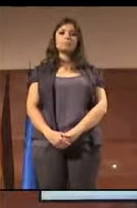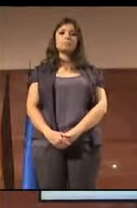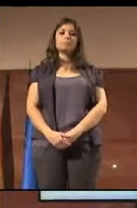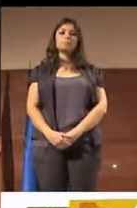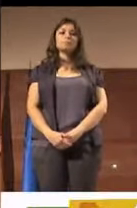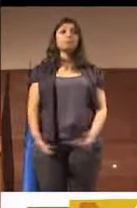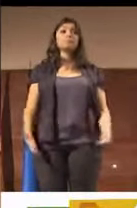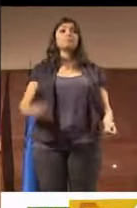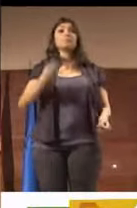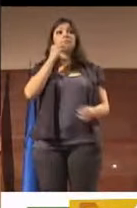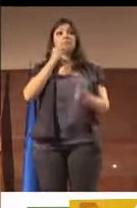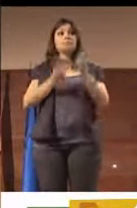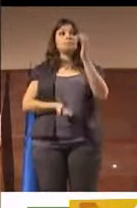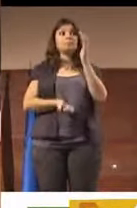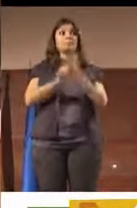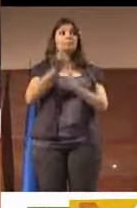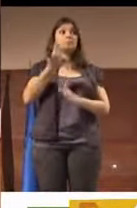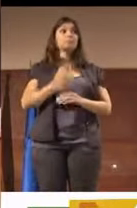Buenos días.